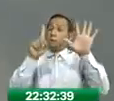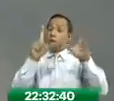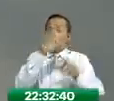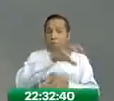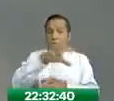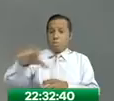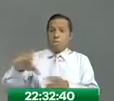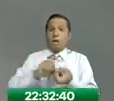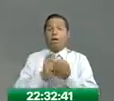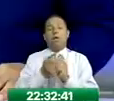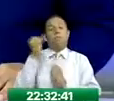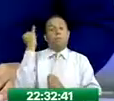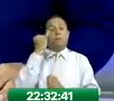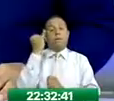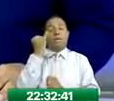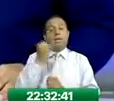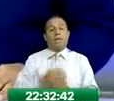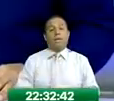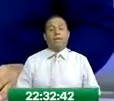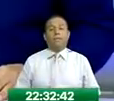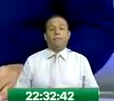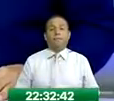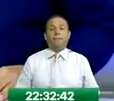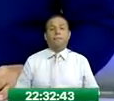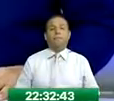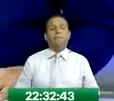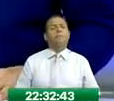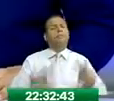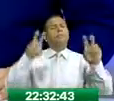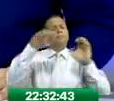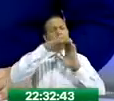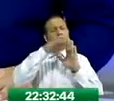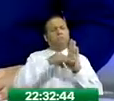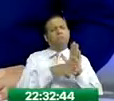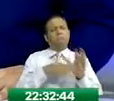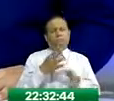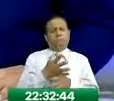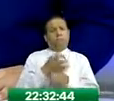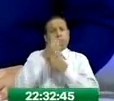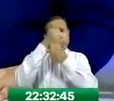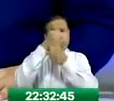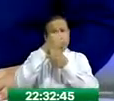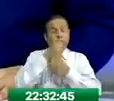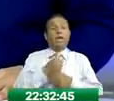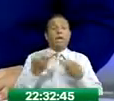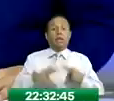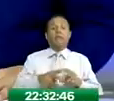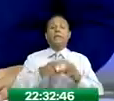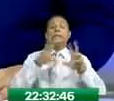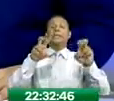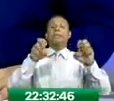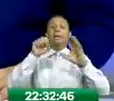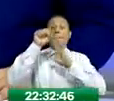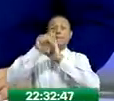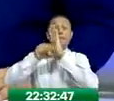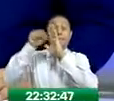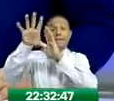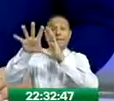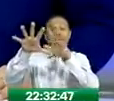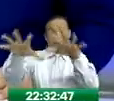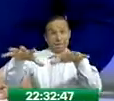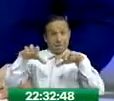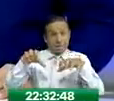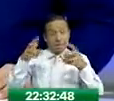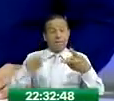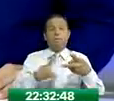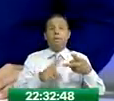Escobar. Con protocolos de bioseguridad, los cines y zoológicos reabren sus puertas para activar este sector de distracción